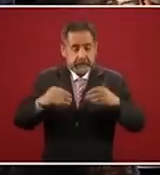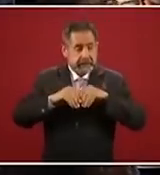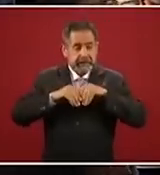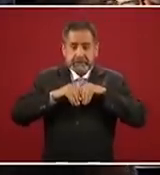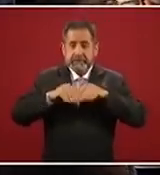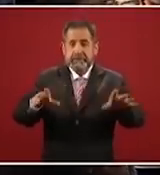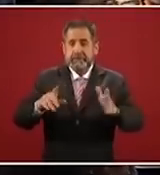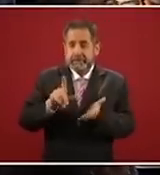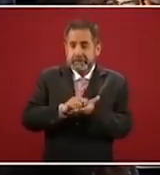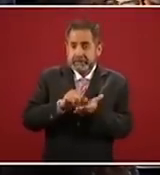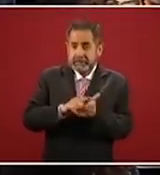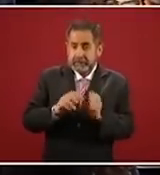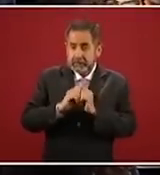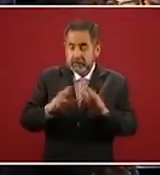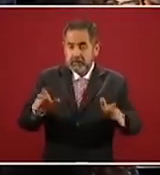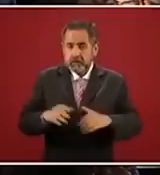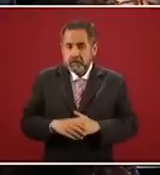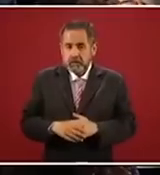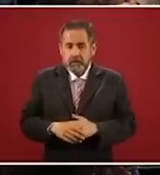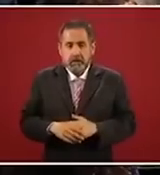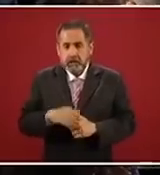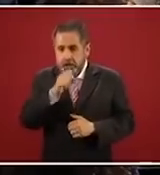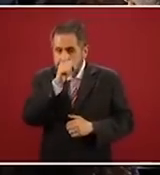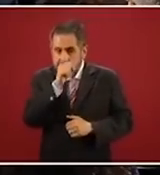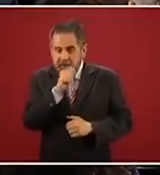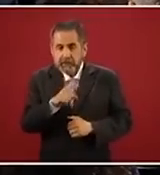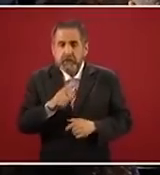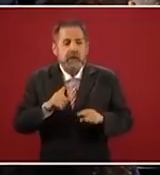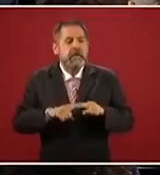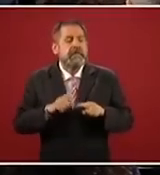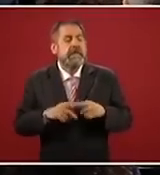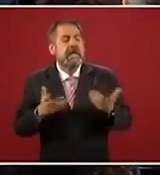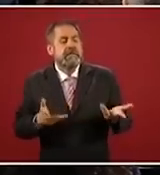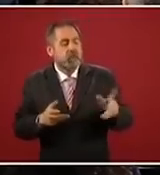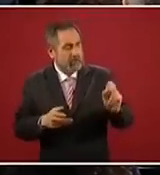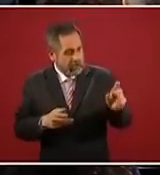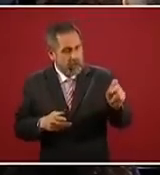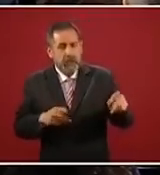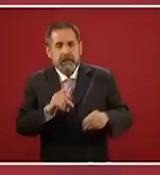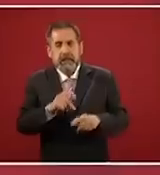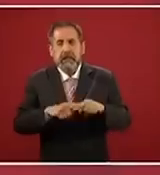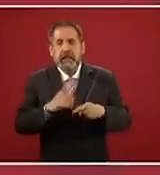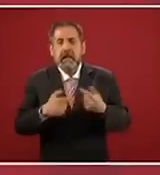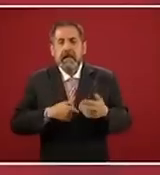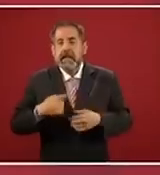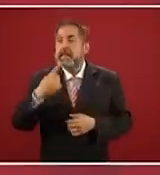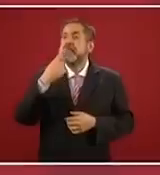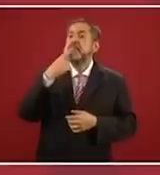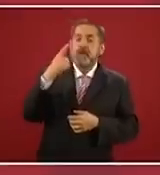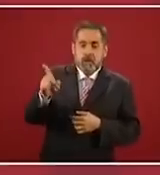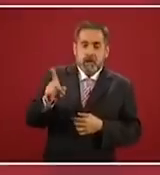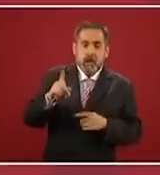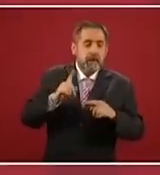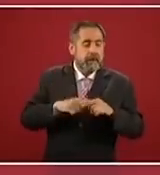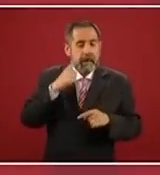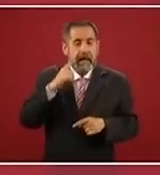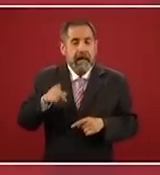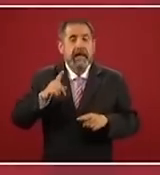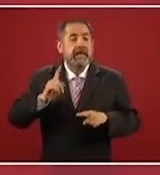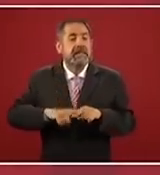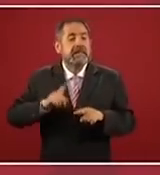difundieron en redes. Por eso, pero entonces lo que hay que hacer es la denuncia para que el